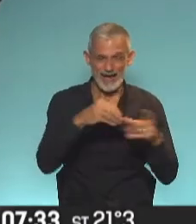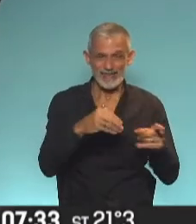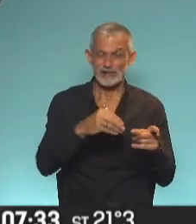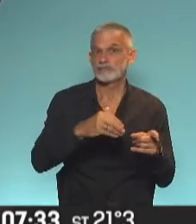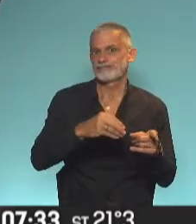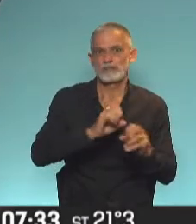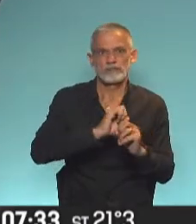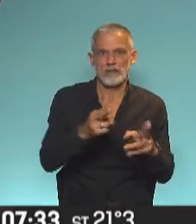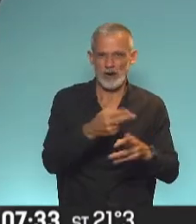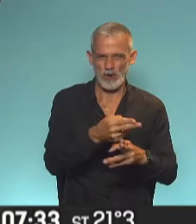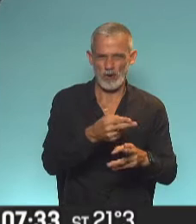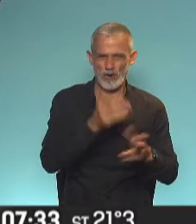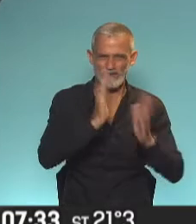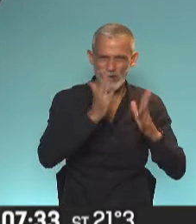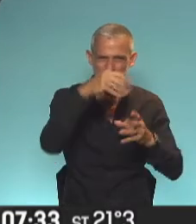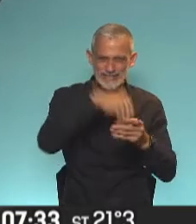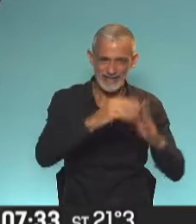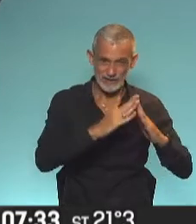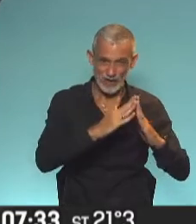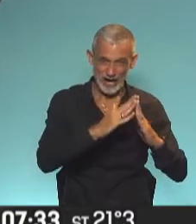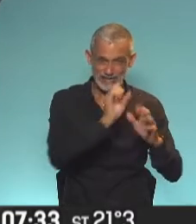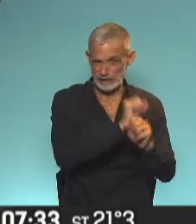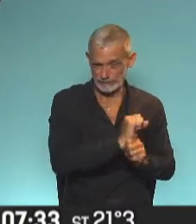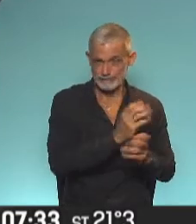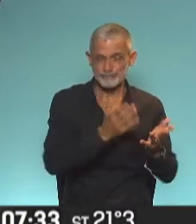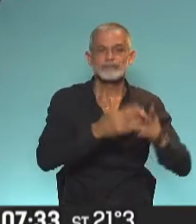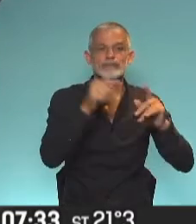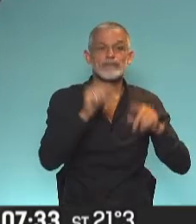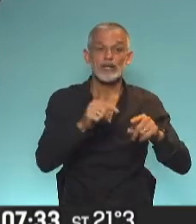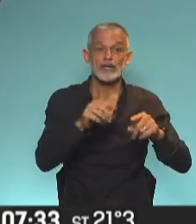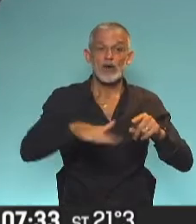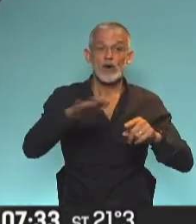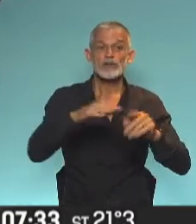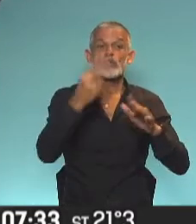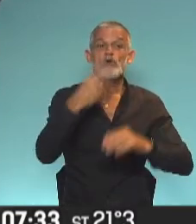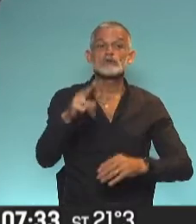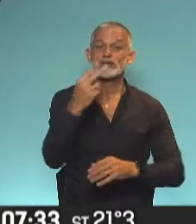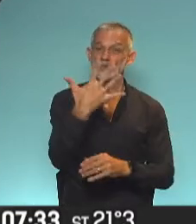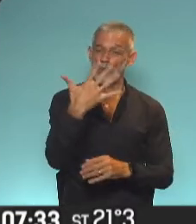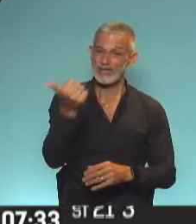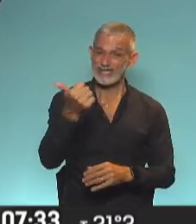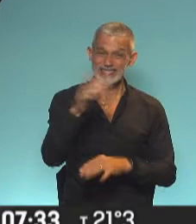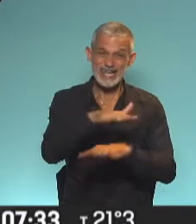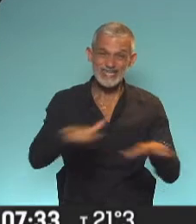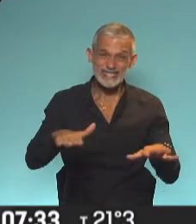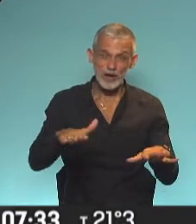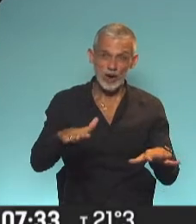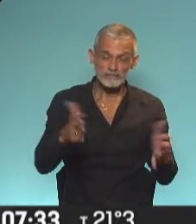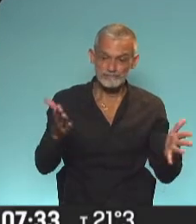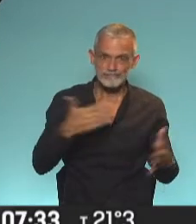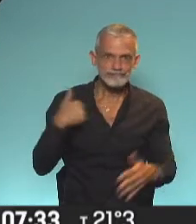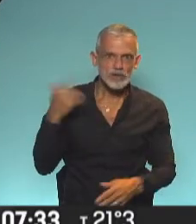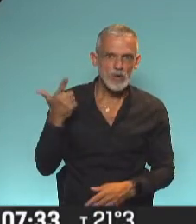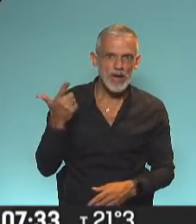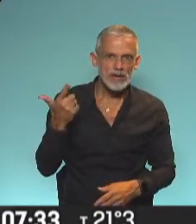profundizó, ¿no? Esa situación de violencia y de encierro. En este contexto, 256 niñas quedaron huérfanos. Esto es